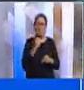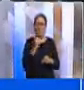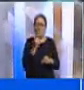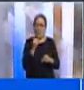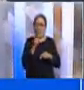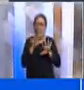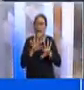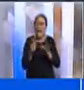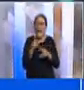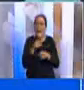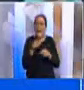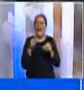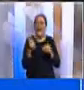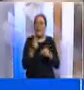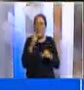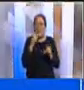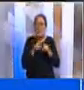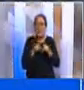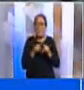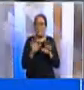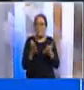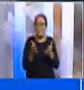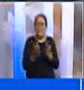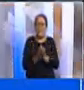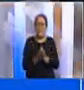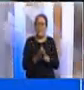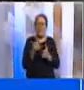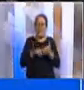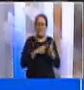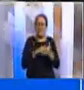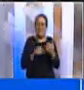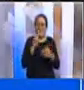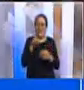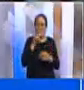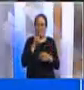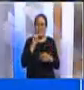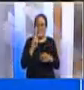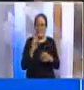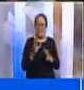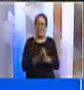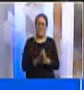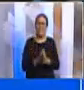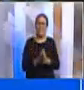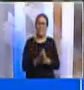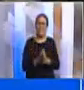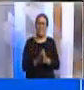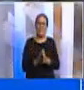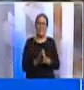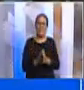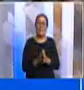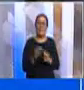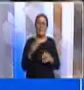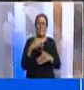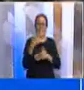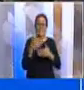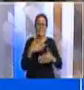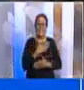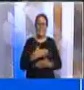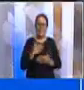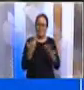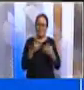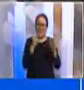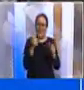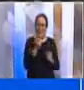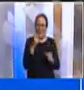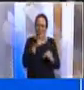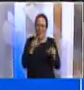mis compañeros en esta super cobertura electoral 2023. Diferentes banderas, y este es el ambiente que se vive, compañeros,